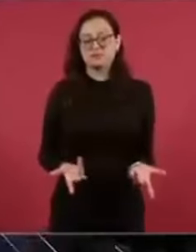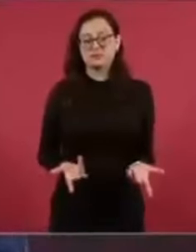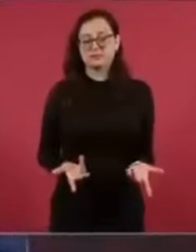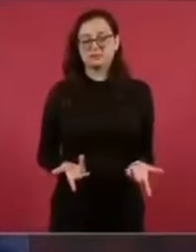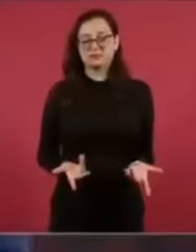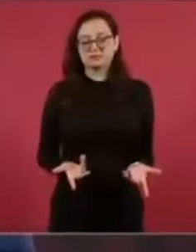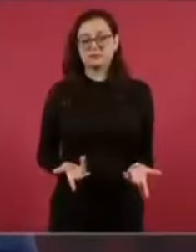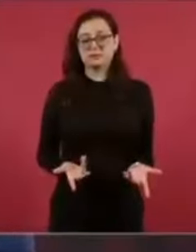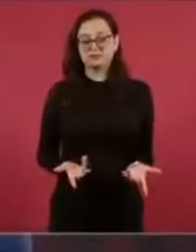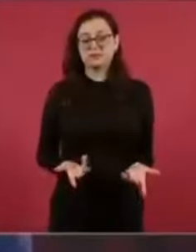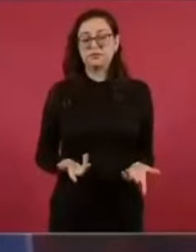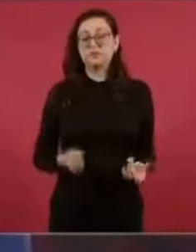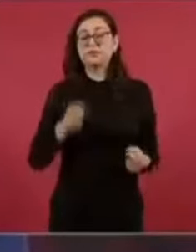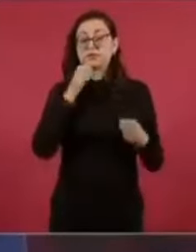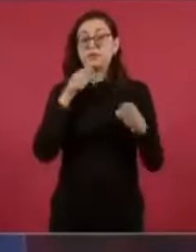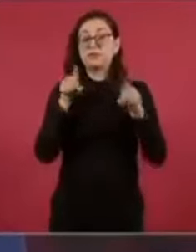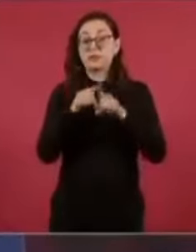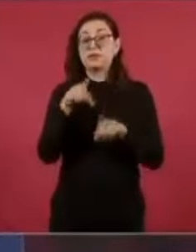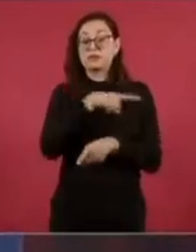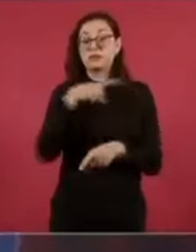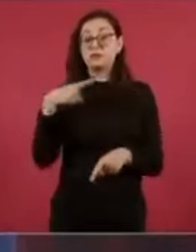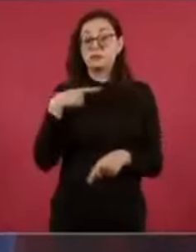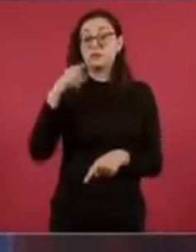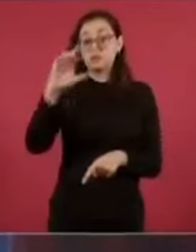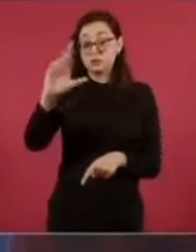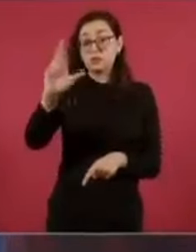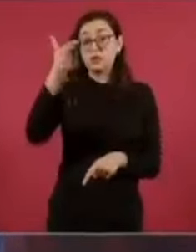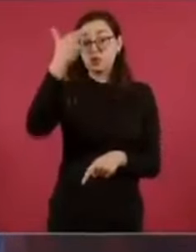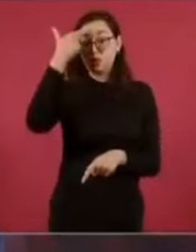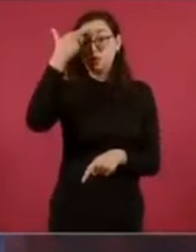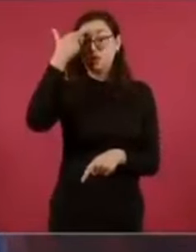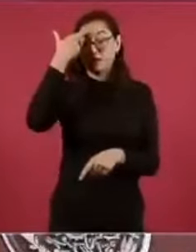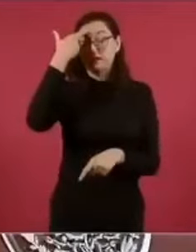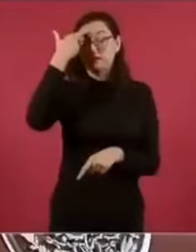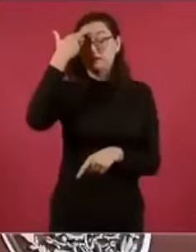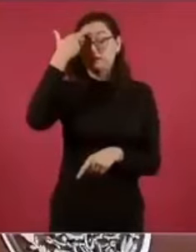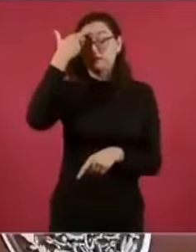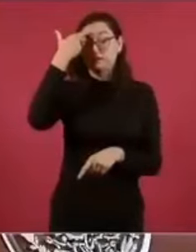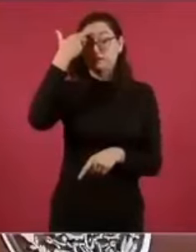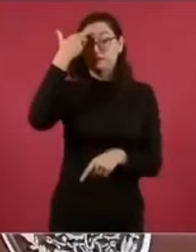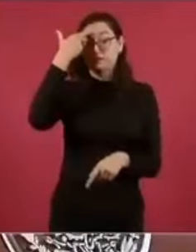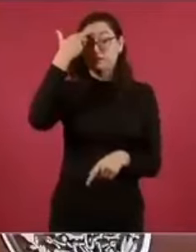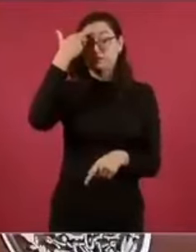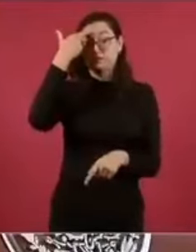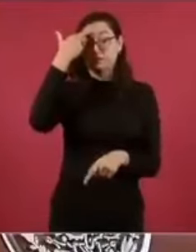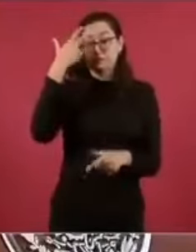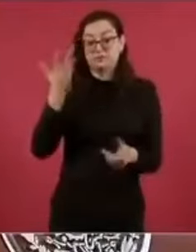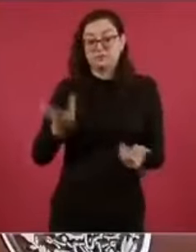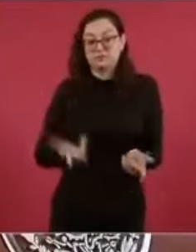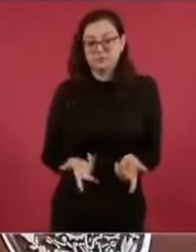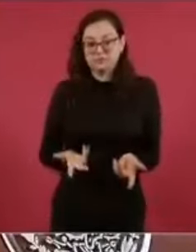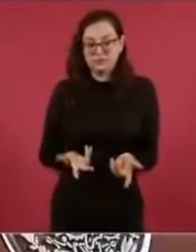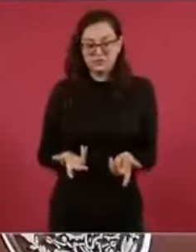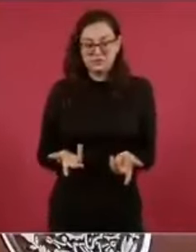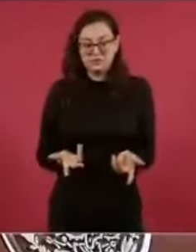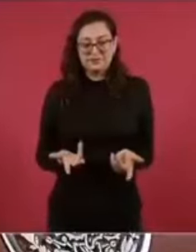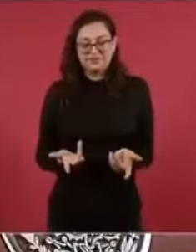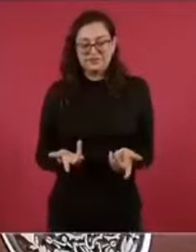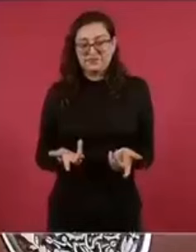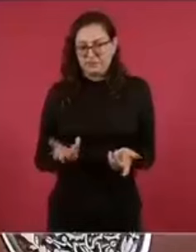también recordando porque si no para qué todo este